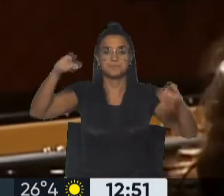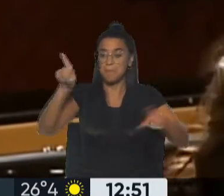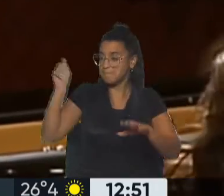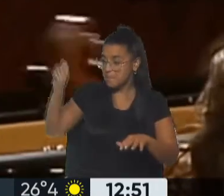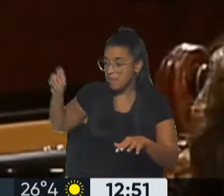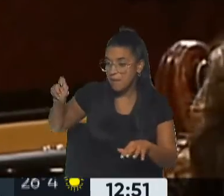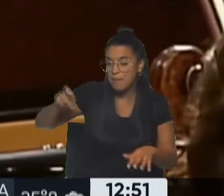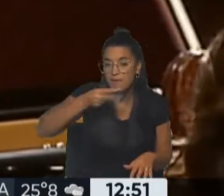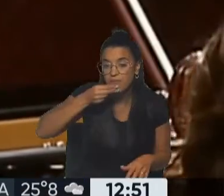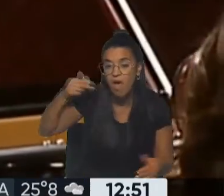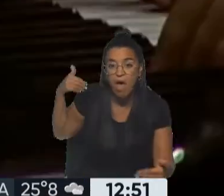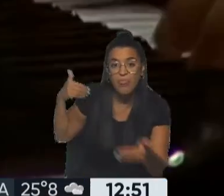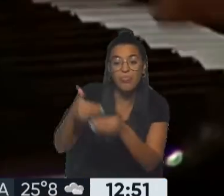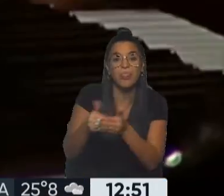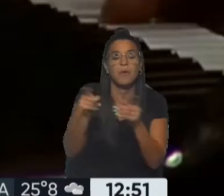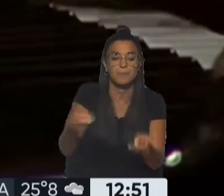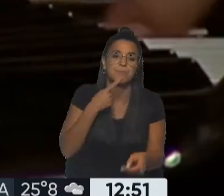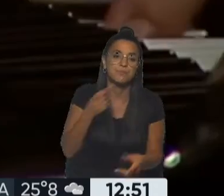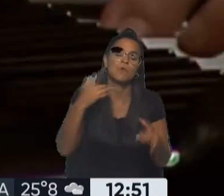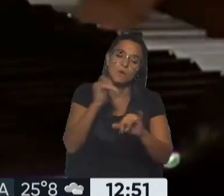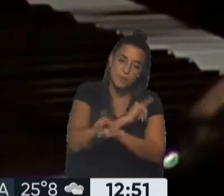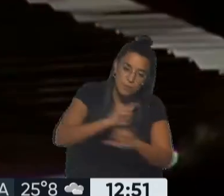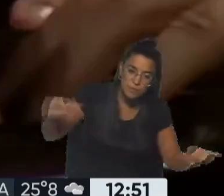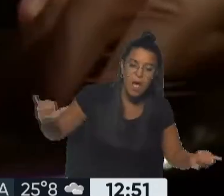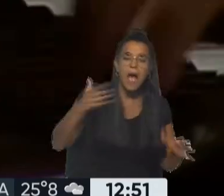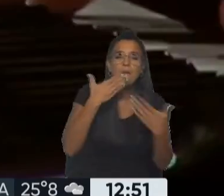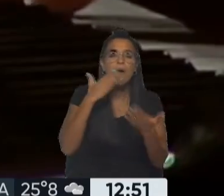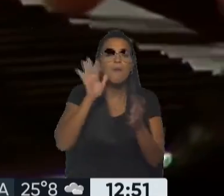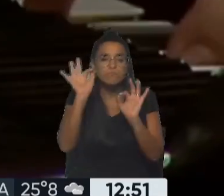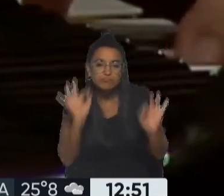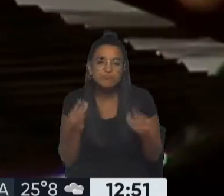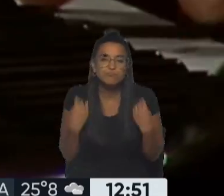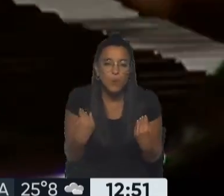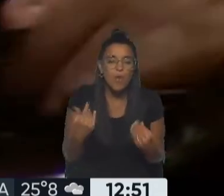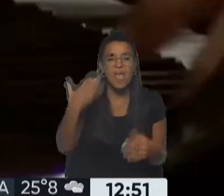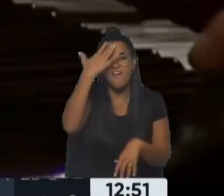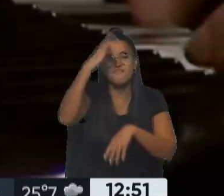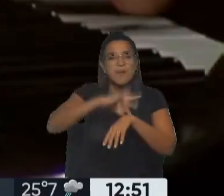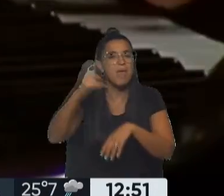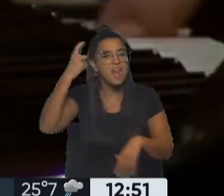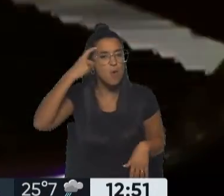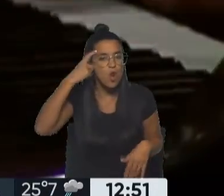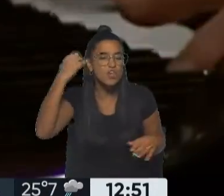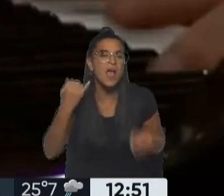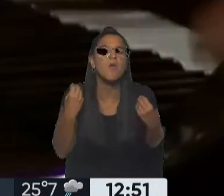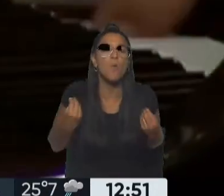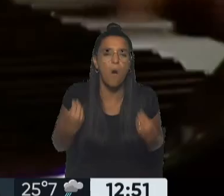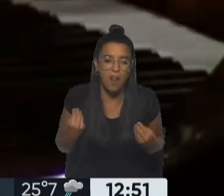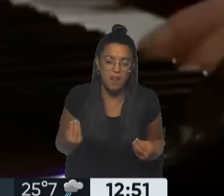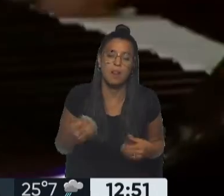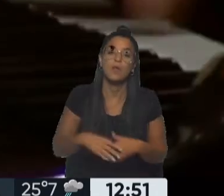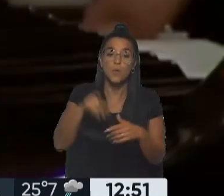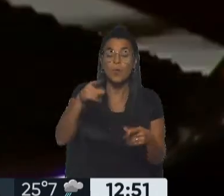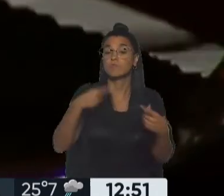de ausencia, y una ausencia que fue acompañada por un comunicado donde daba detalle de lo que es esta enfermedad neurológica que lo aquejaba.